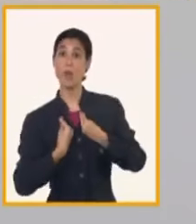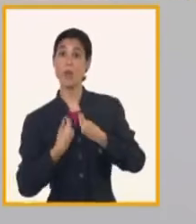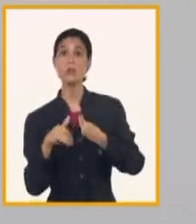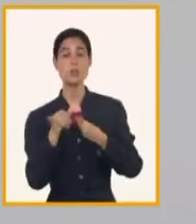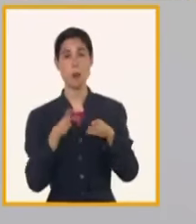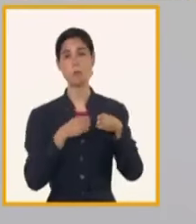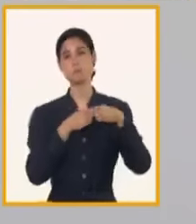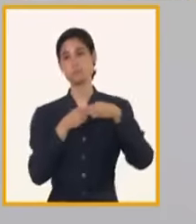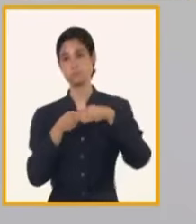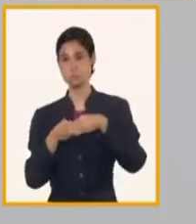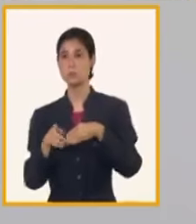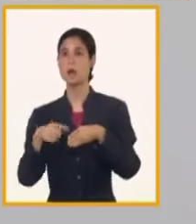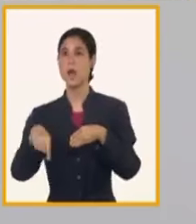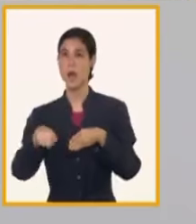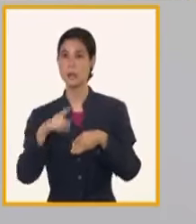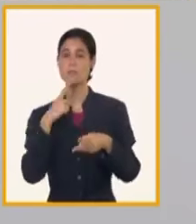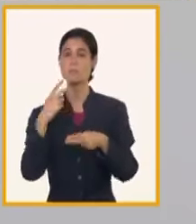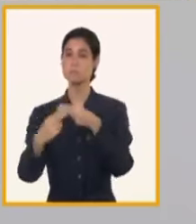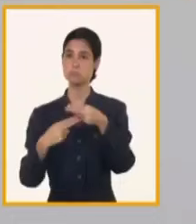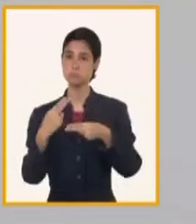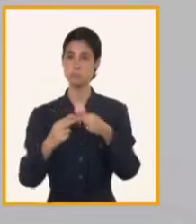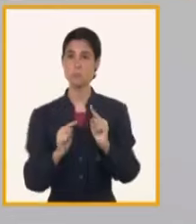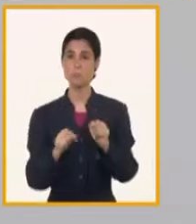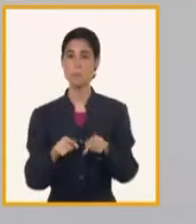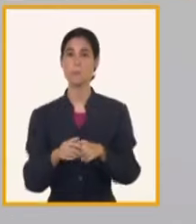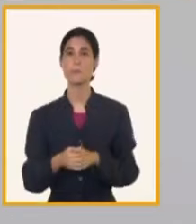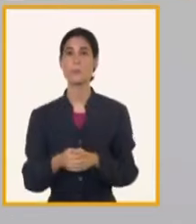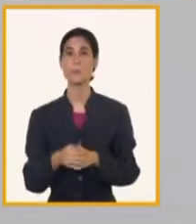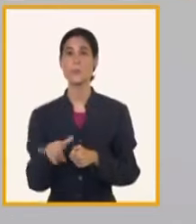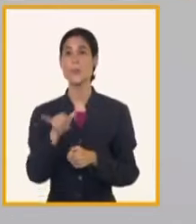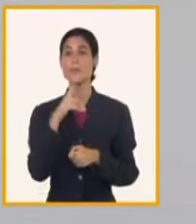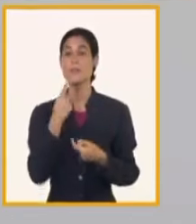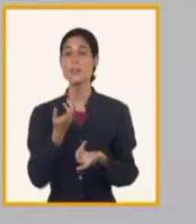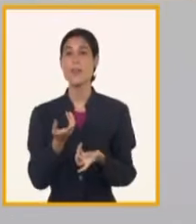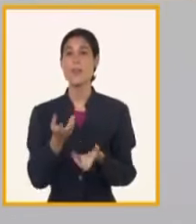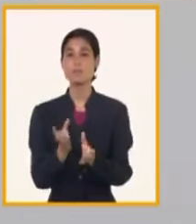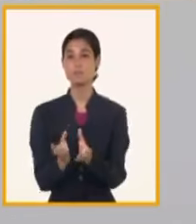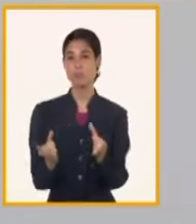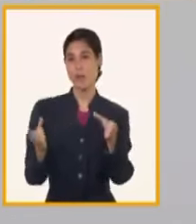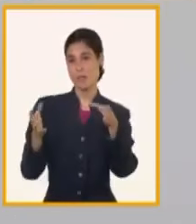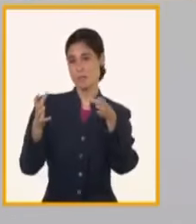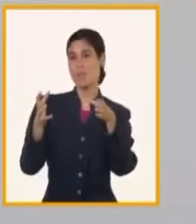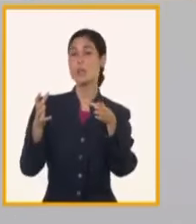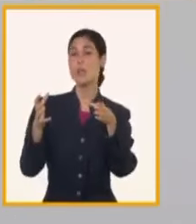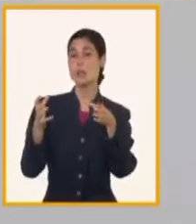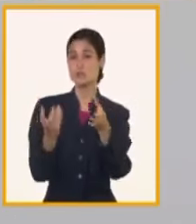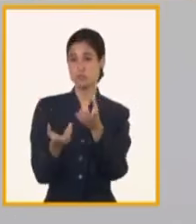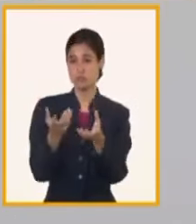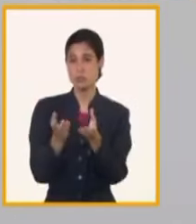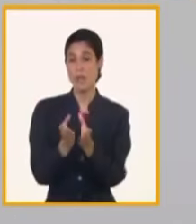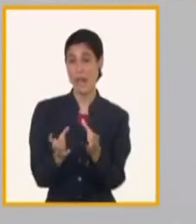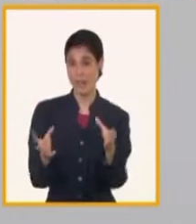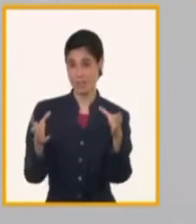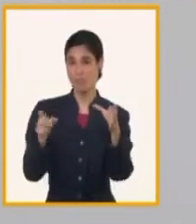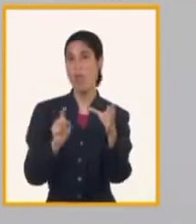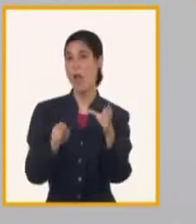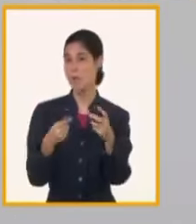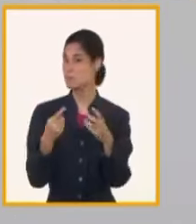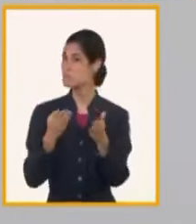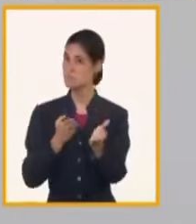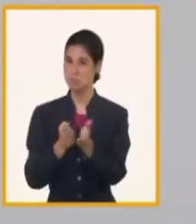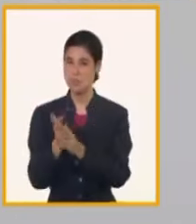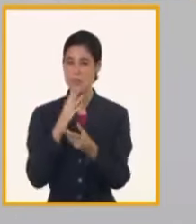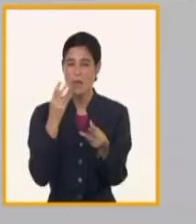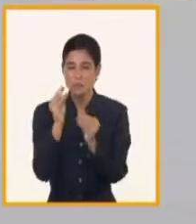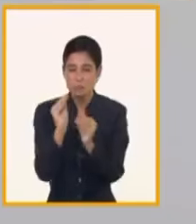acero que hemos resuelto se están construyendo las estructuras de la Caldera para seguir haciendo y yo cuando estábamos hablando hoy en la mañana que te